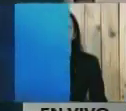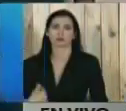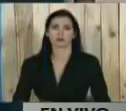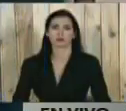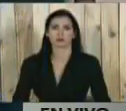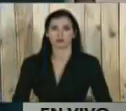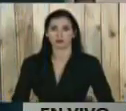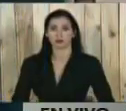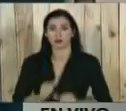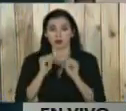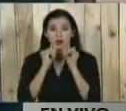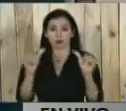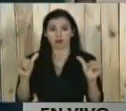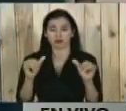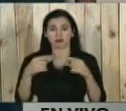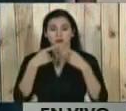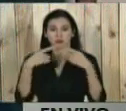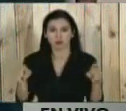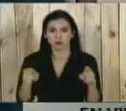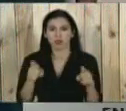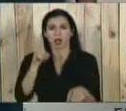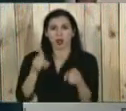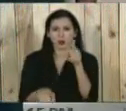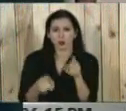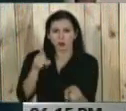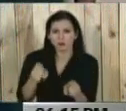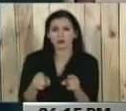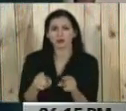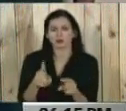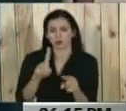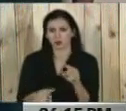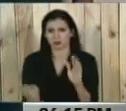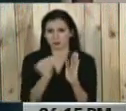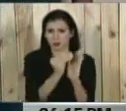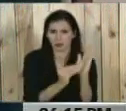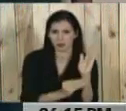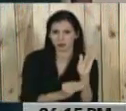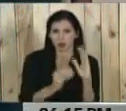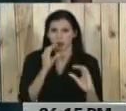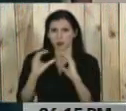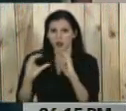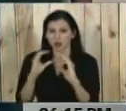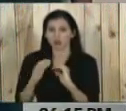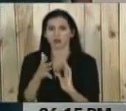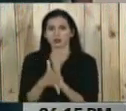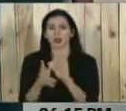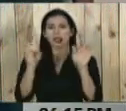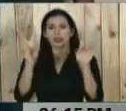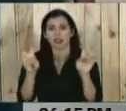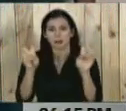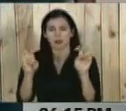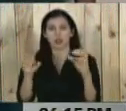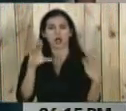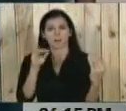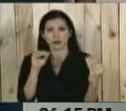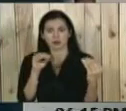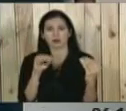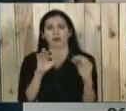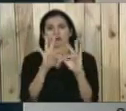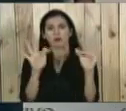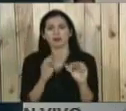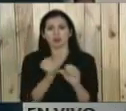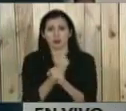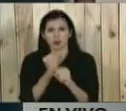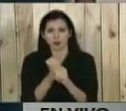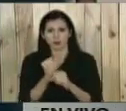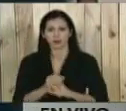emitieron un comunicado con algunos de los elementos de los temas de conversación, la metodología de